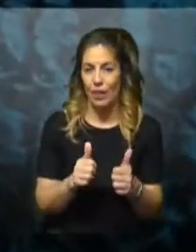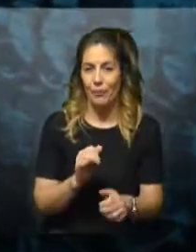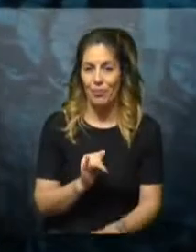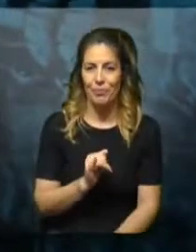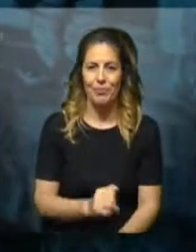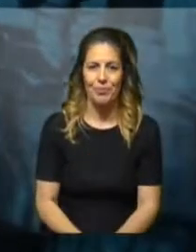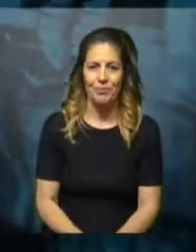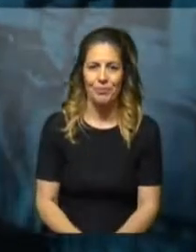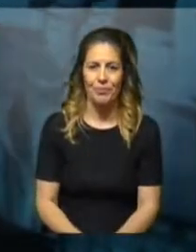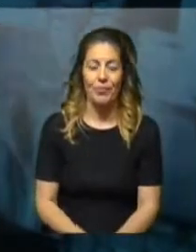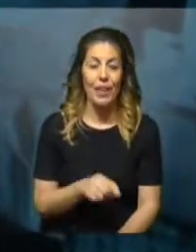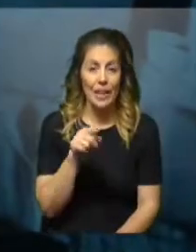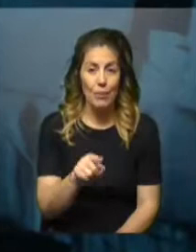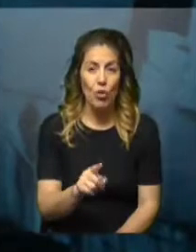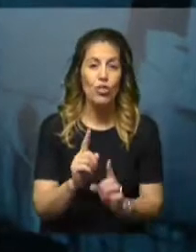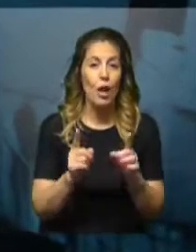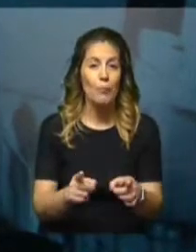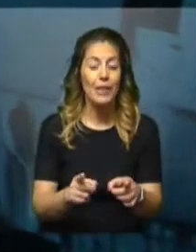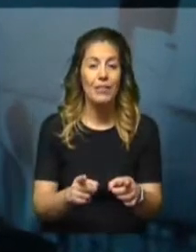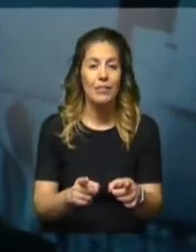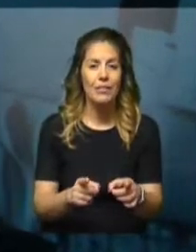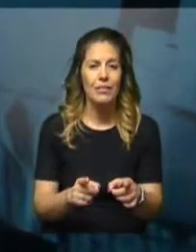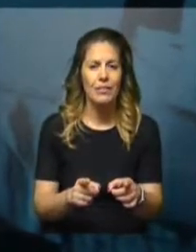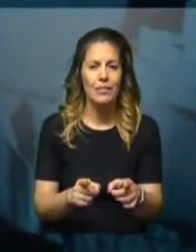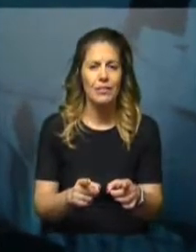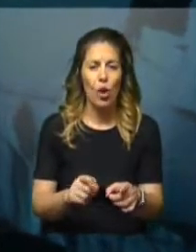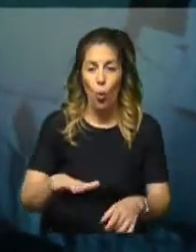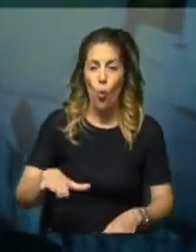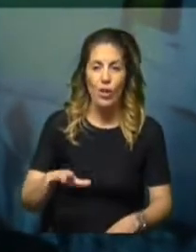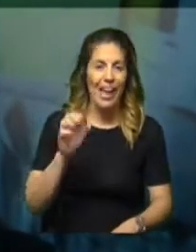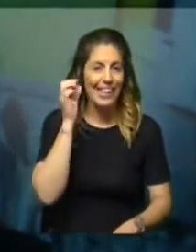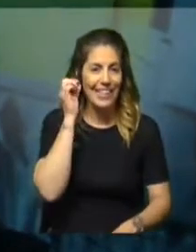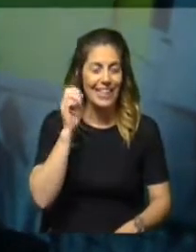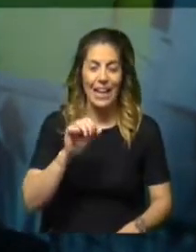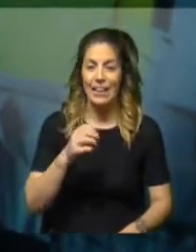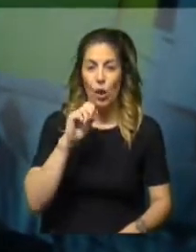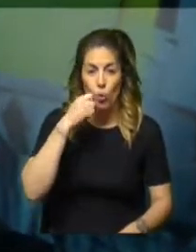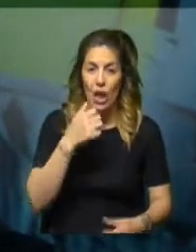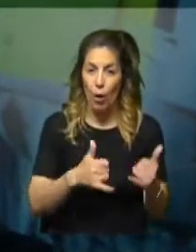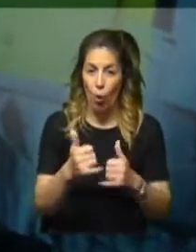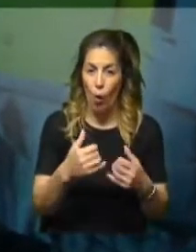este y vos también sos una una niña que te gustaba jugar mucho